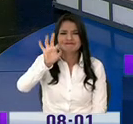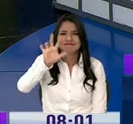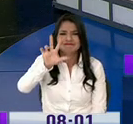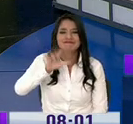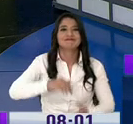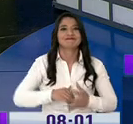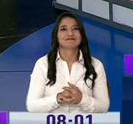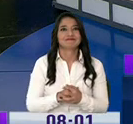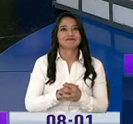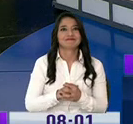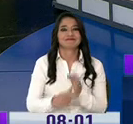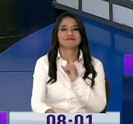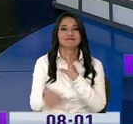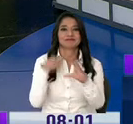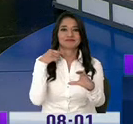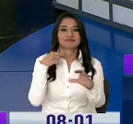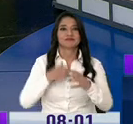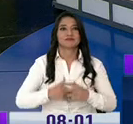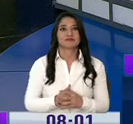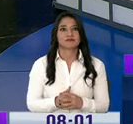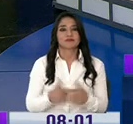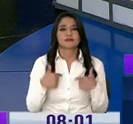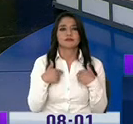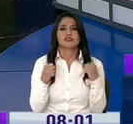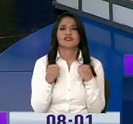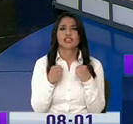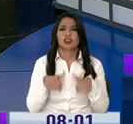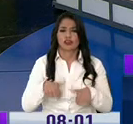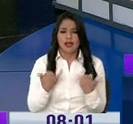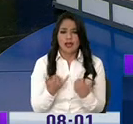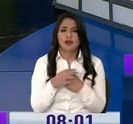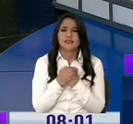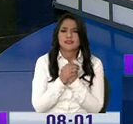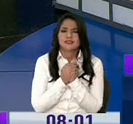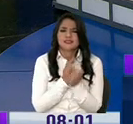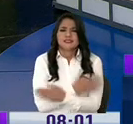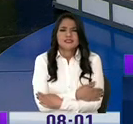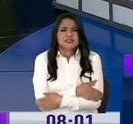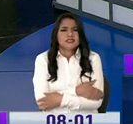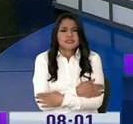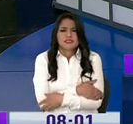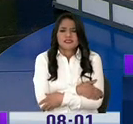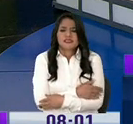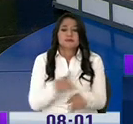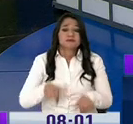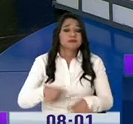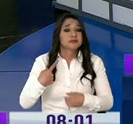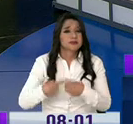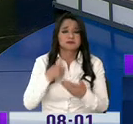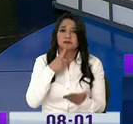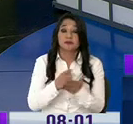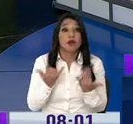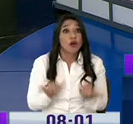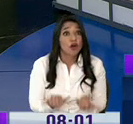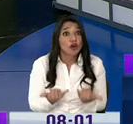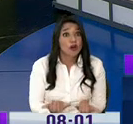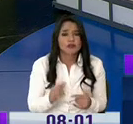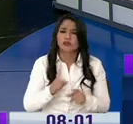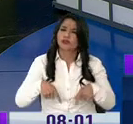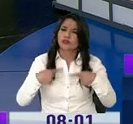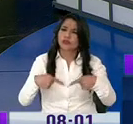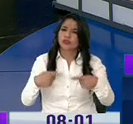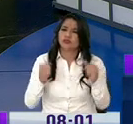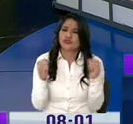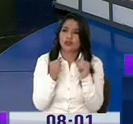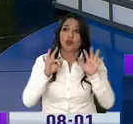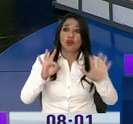098-518-4393, vía directa de conexión con nosotros. Yo tengo un friecito hoy día sorprendente en esta ciudad. No es hoy día, es todos los días. 8 grados, con